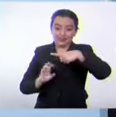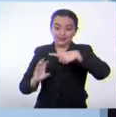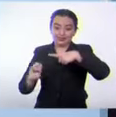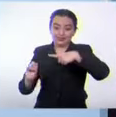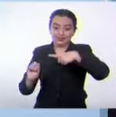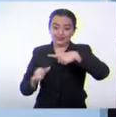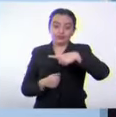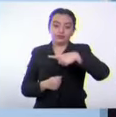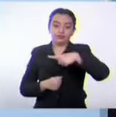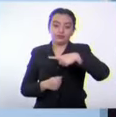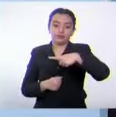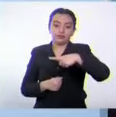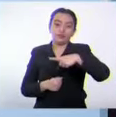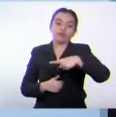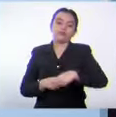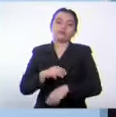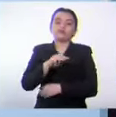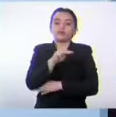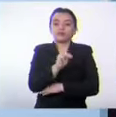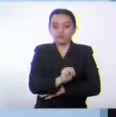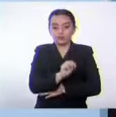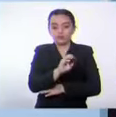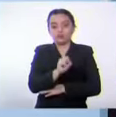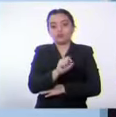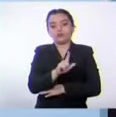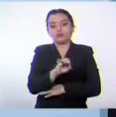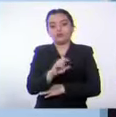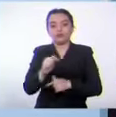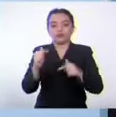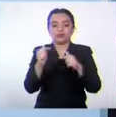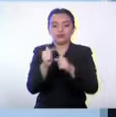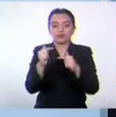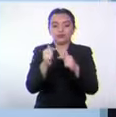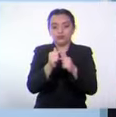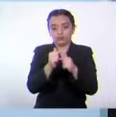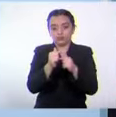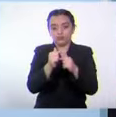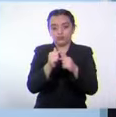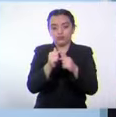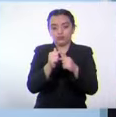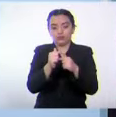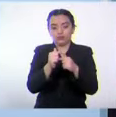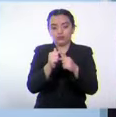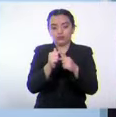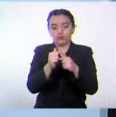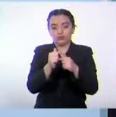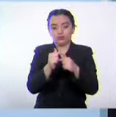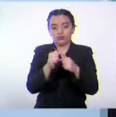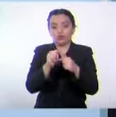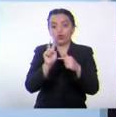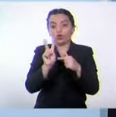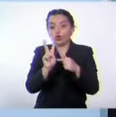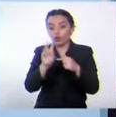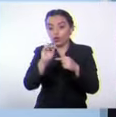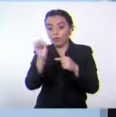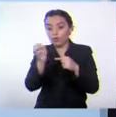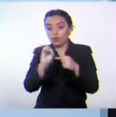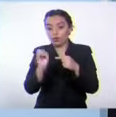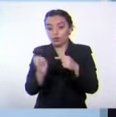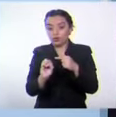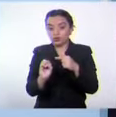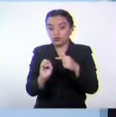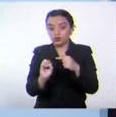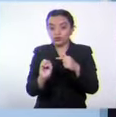La masa de soluto es igual al 2%